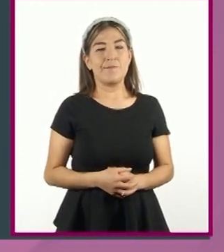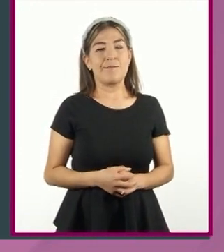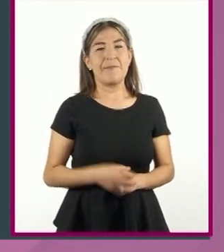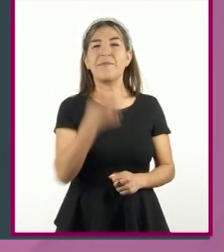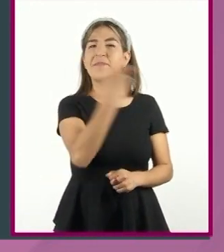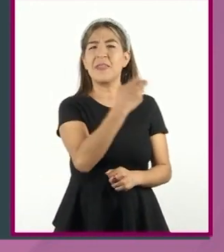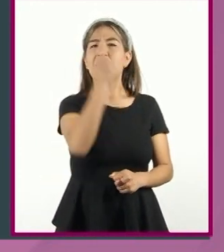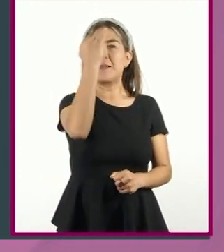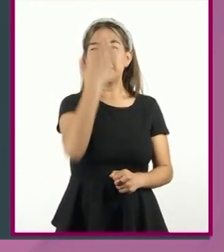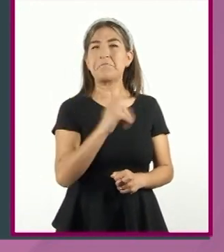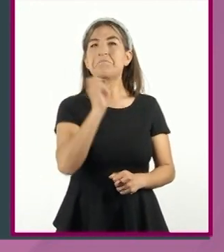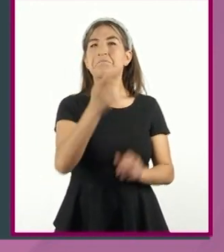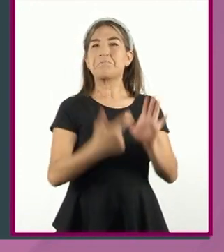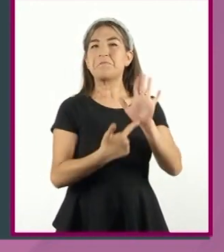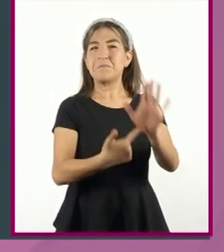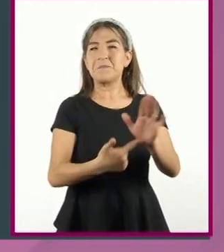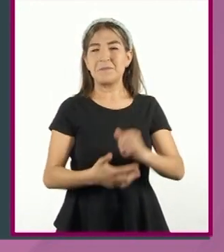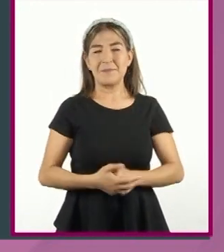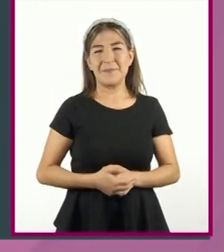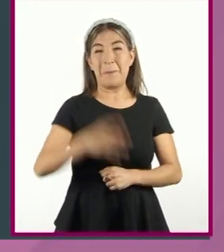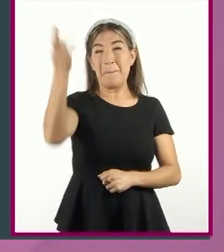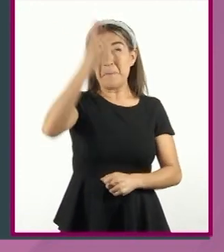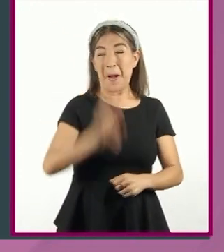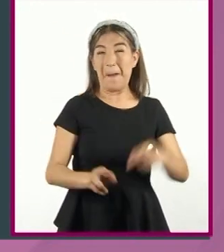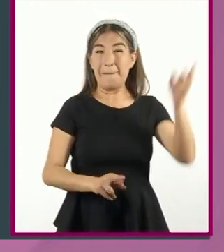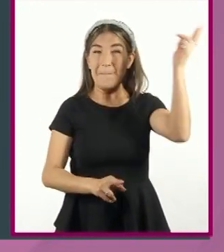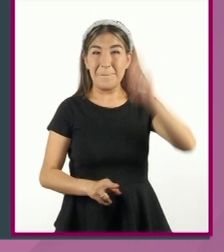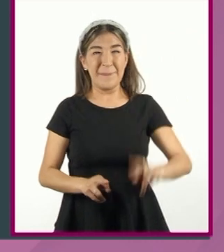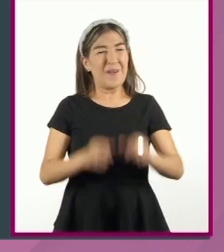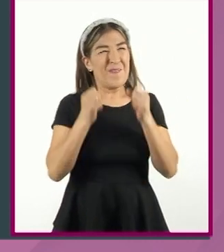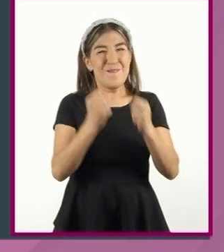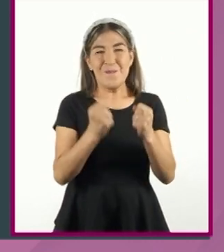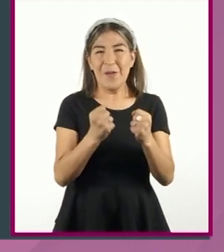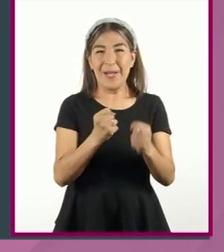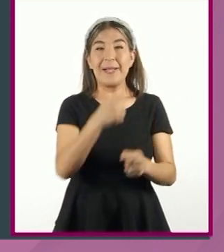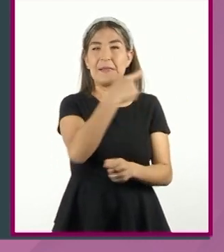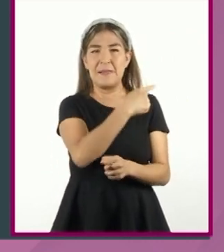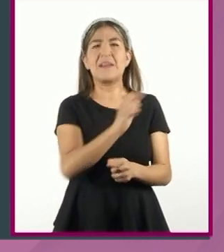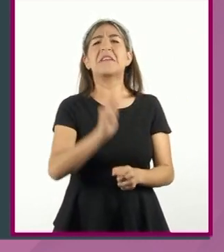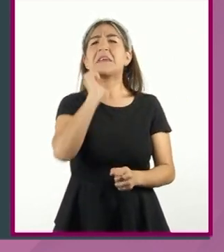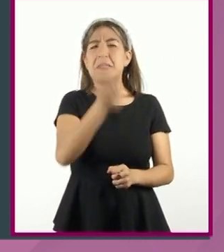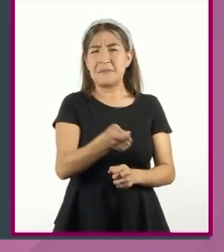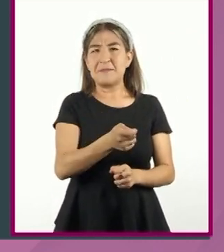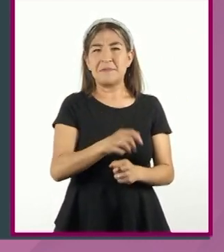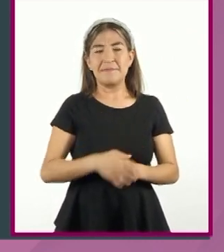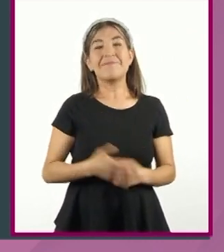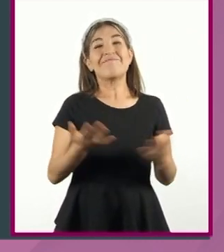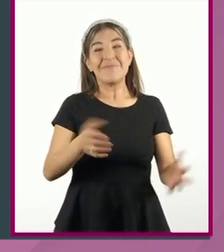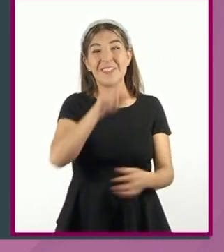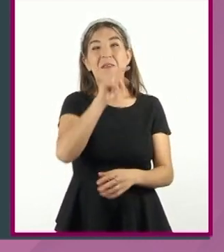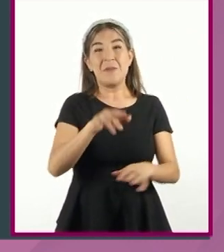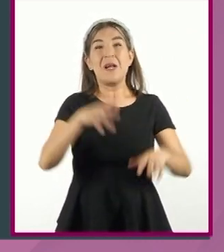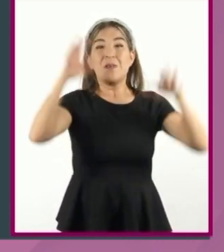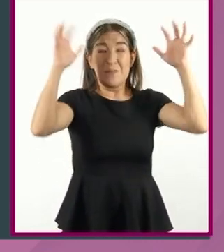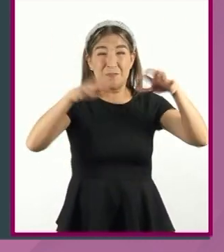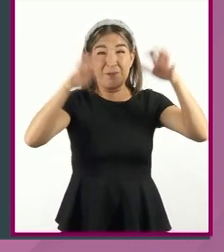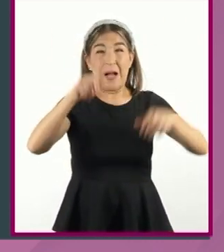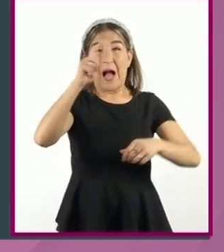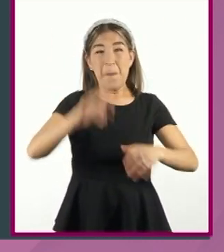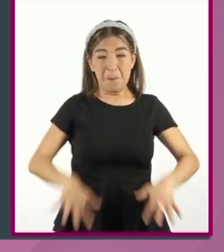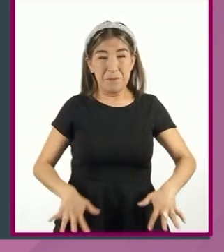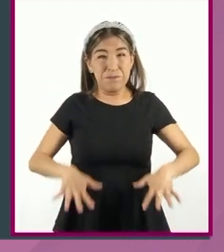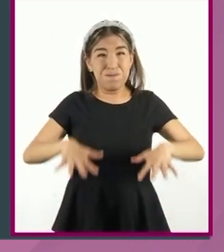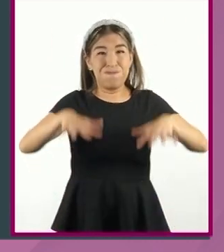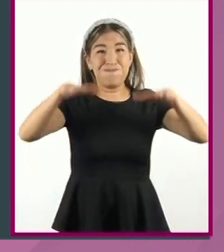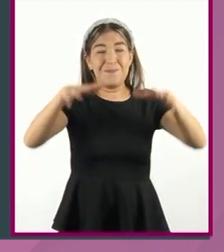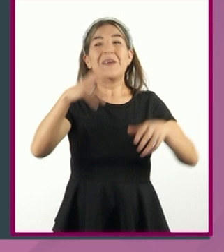Esta imagen muestra una tormenta muy fuerte y podríamos decir que provocó inundaciones y